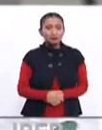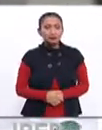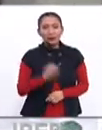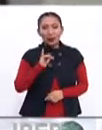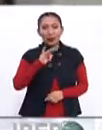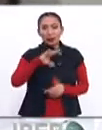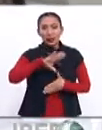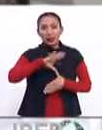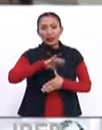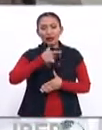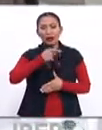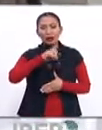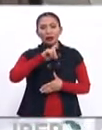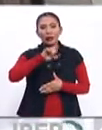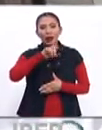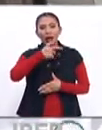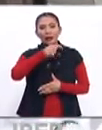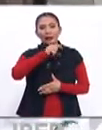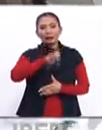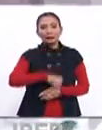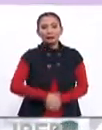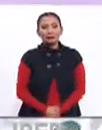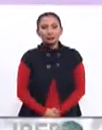Para Iberoamérica al Día, Guillermo de Gante.